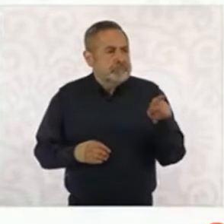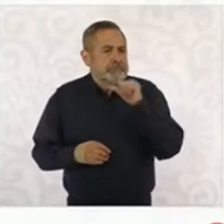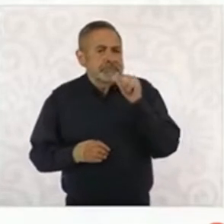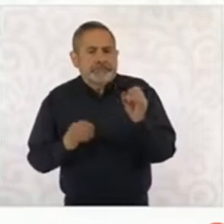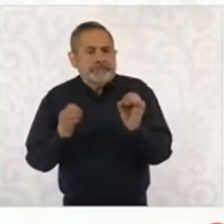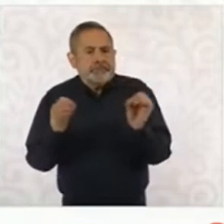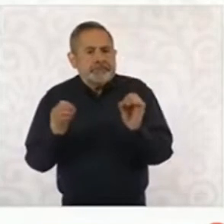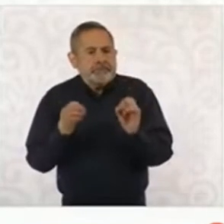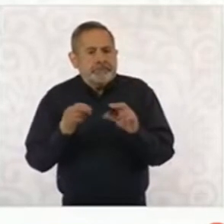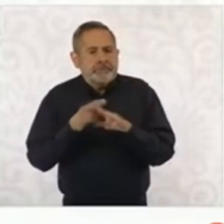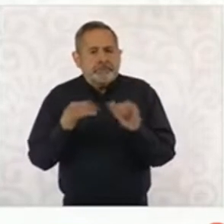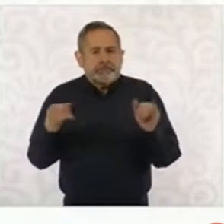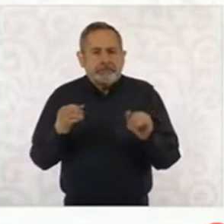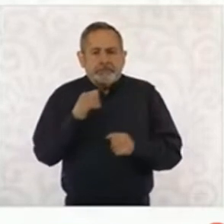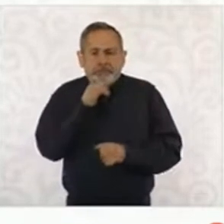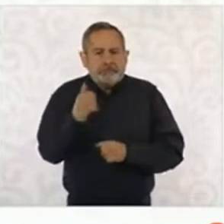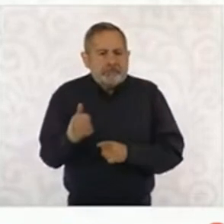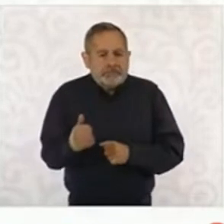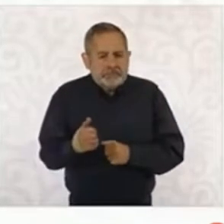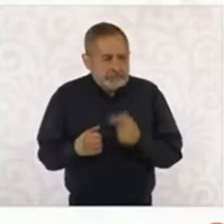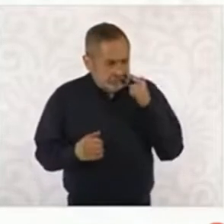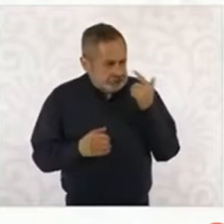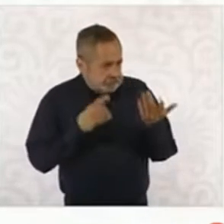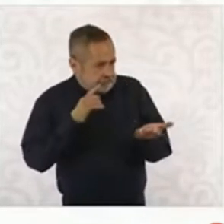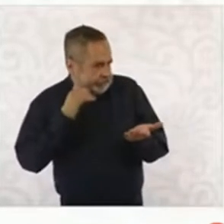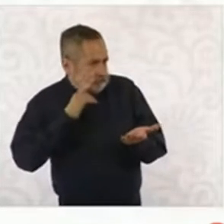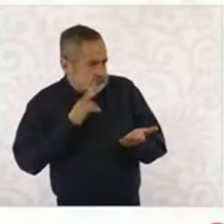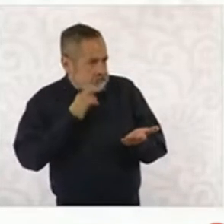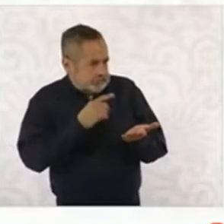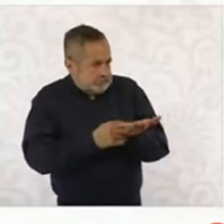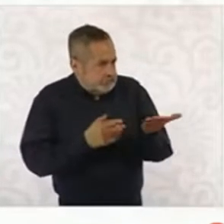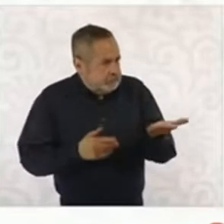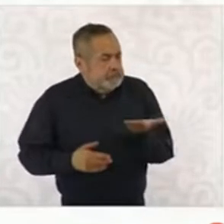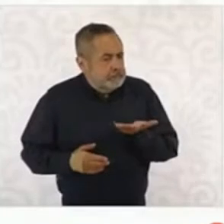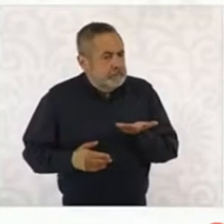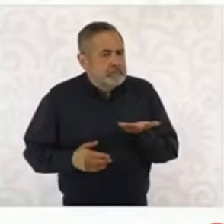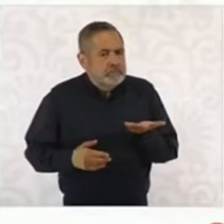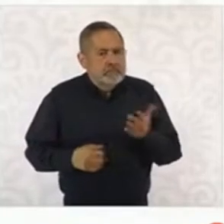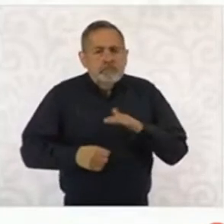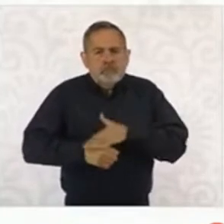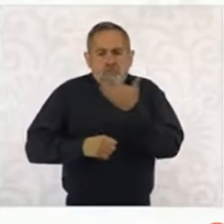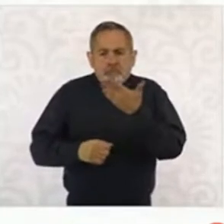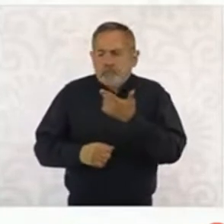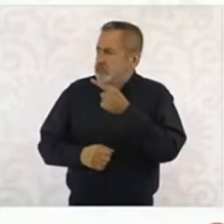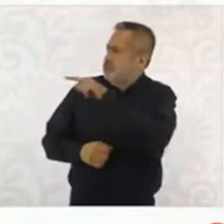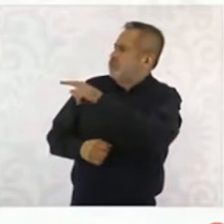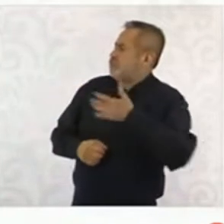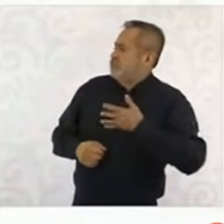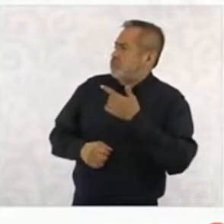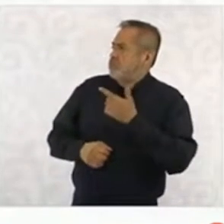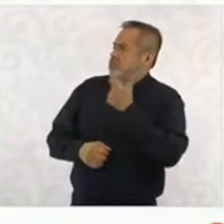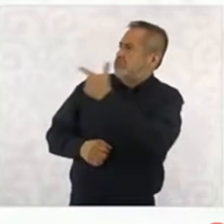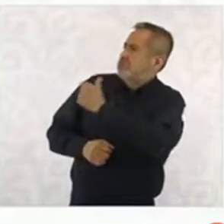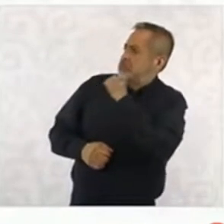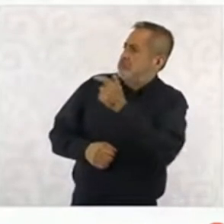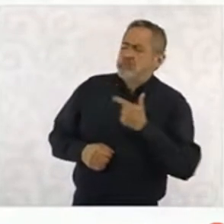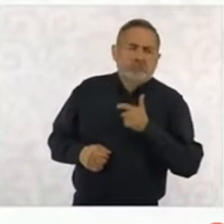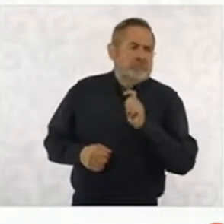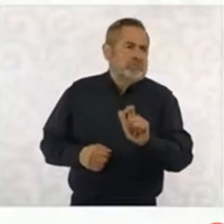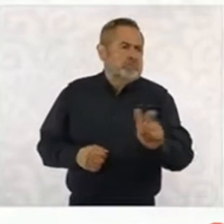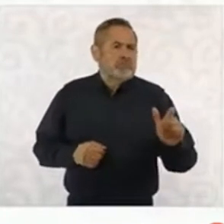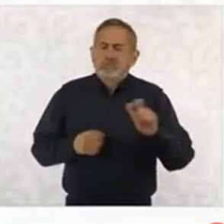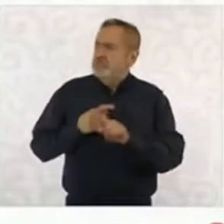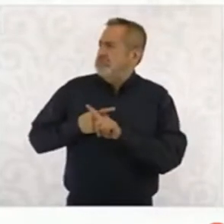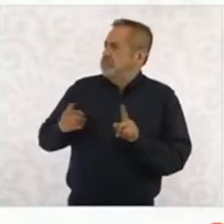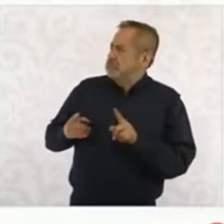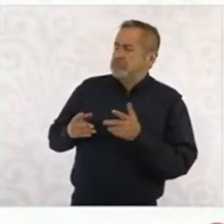caja necesario para demostrar por qué aprovechó este beneficio en cada uno de los